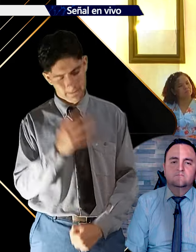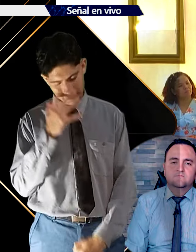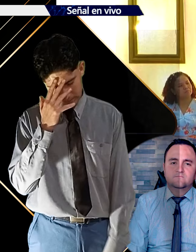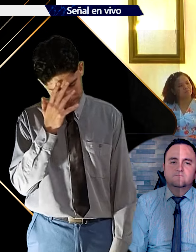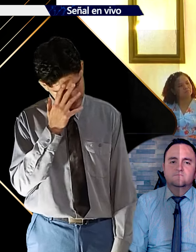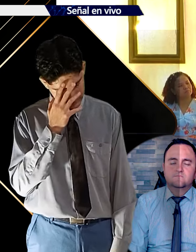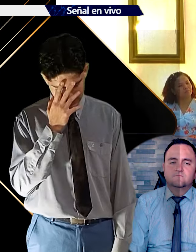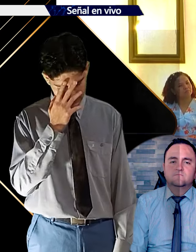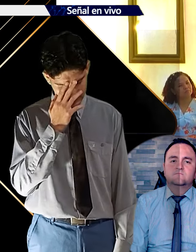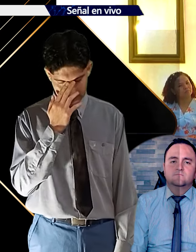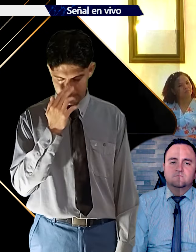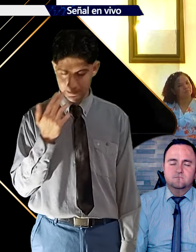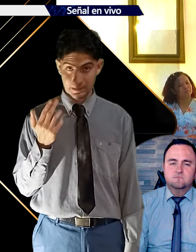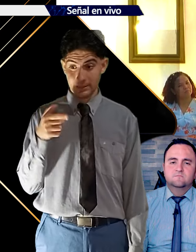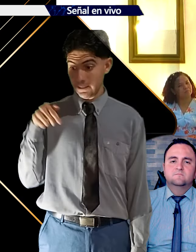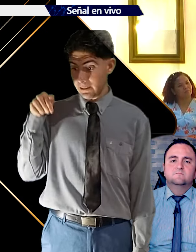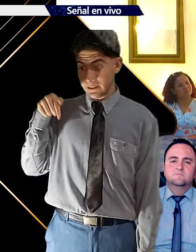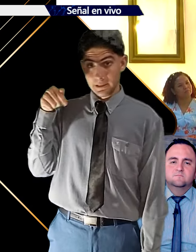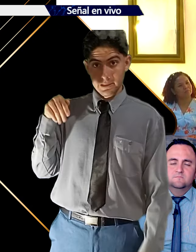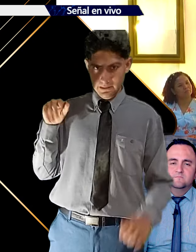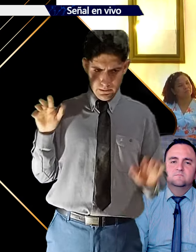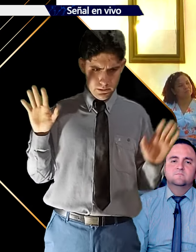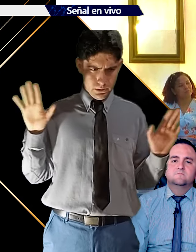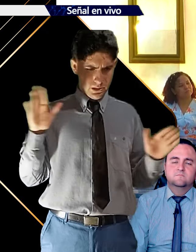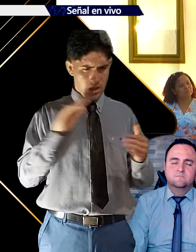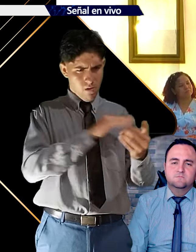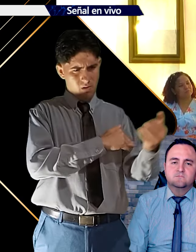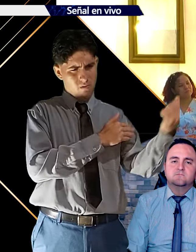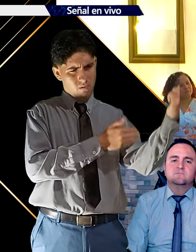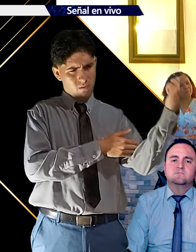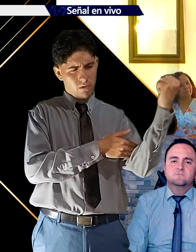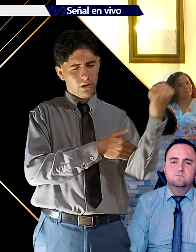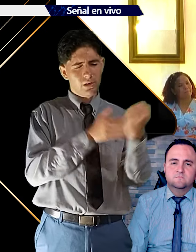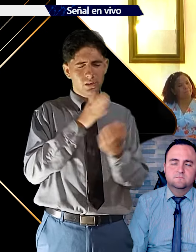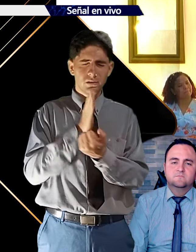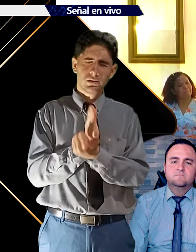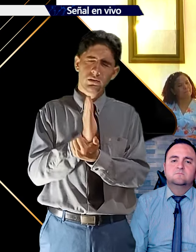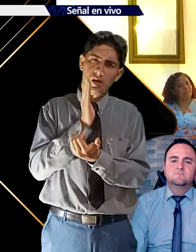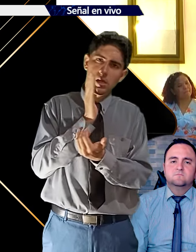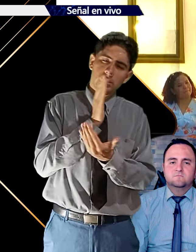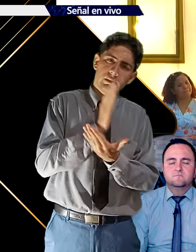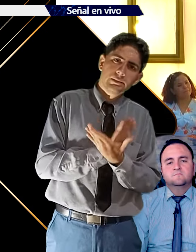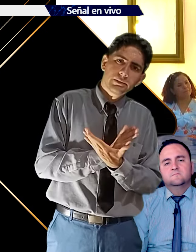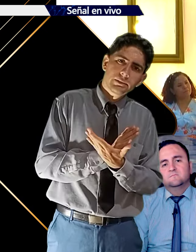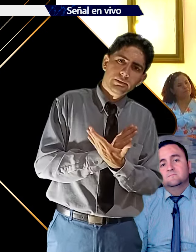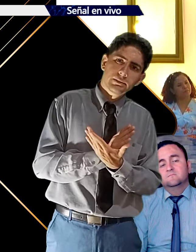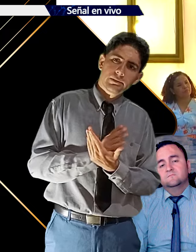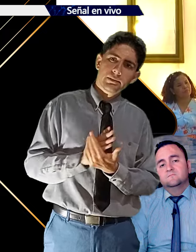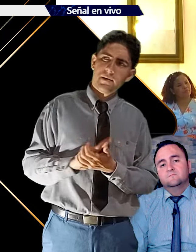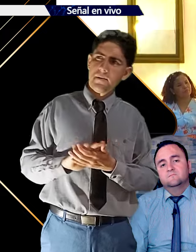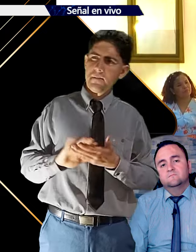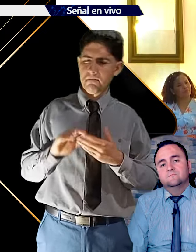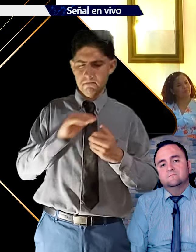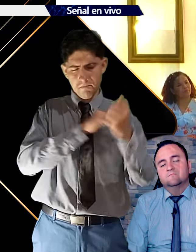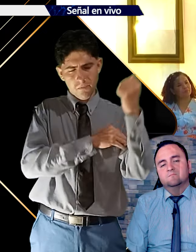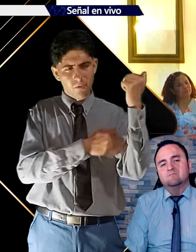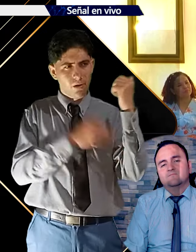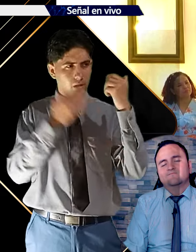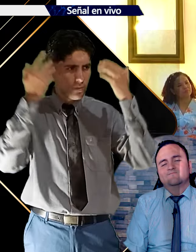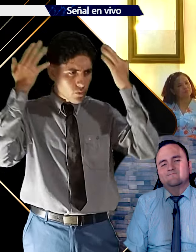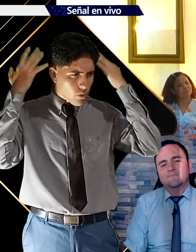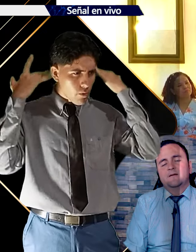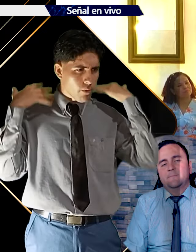vergüenza para el pueblo de Israel. Y cómo aún Dios se sintió avergonzado en ese momento, porque el líder, por eso, hermano, que sirves a